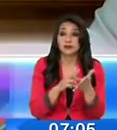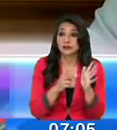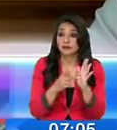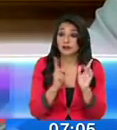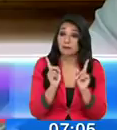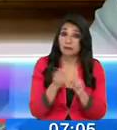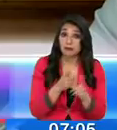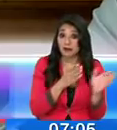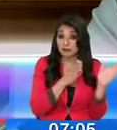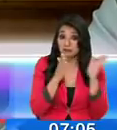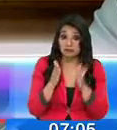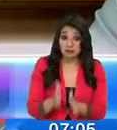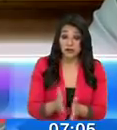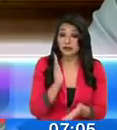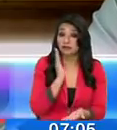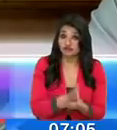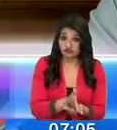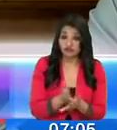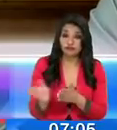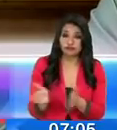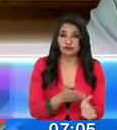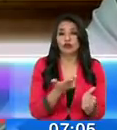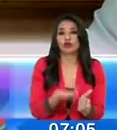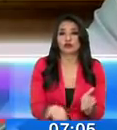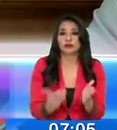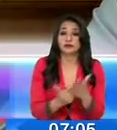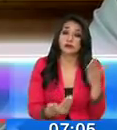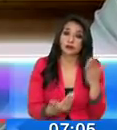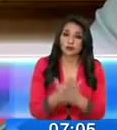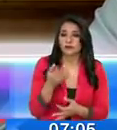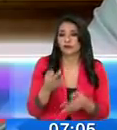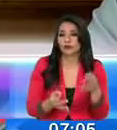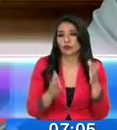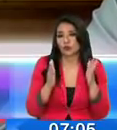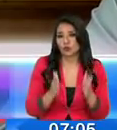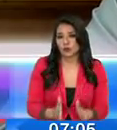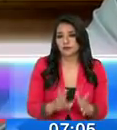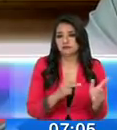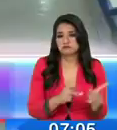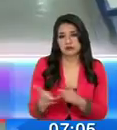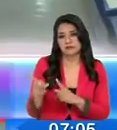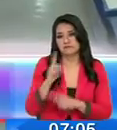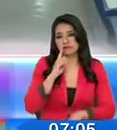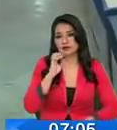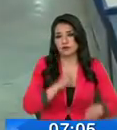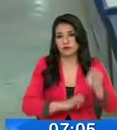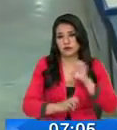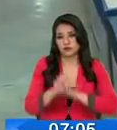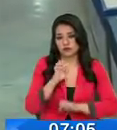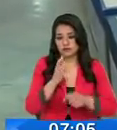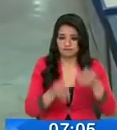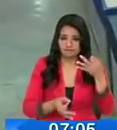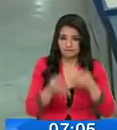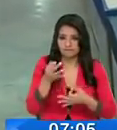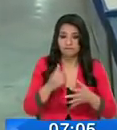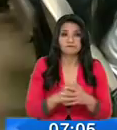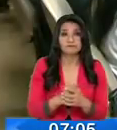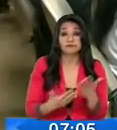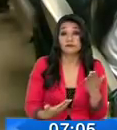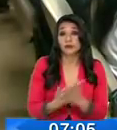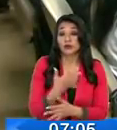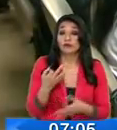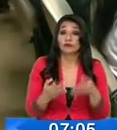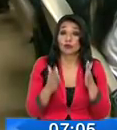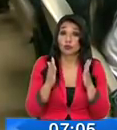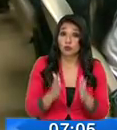primera parte de la audiencia y volver a instalar con un nuevo juez la audiencia preparatoria de juicio. En consecuencia, un nuevo juez, aseguran,